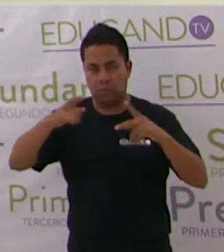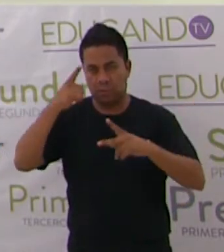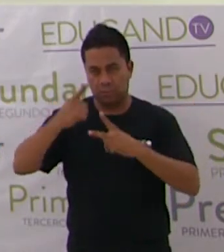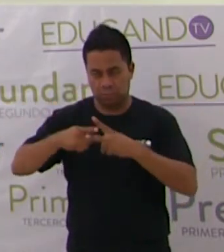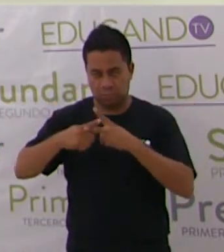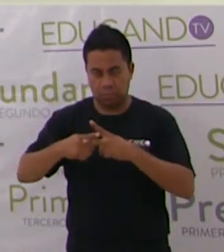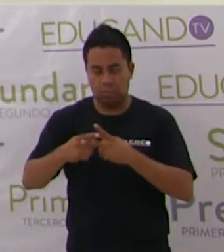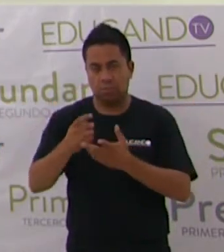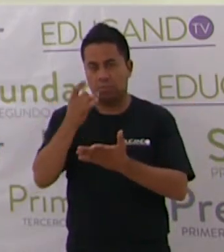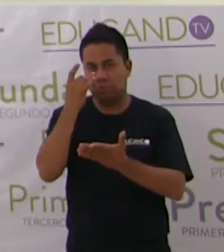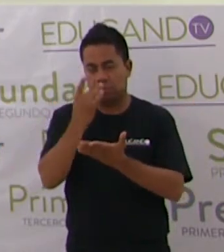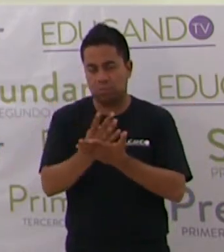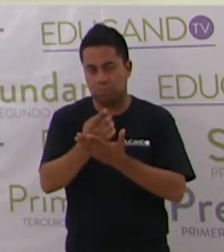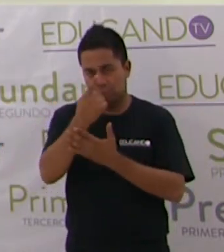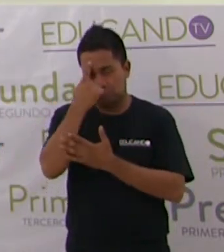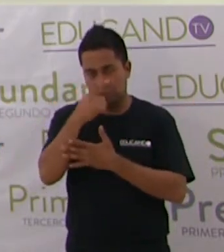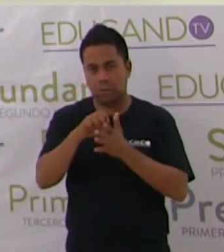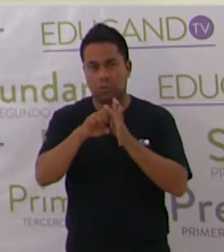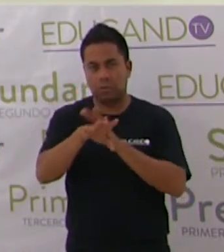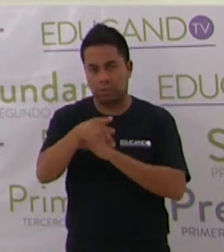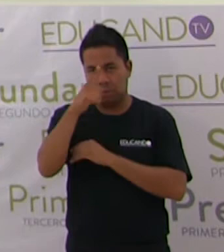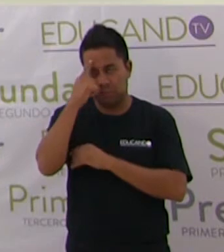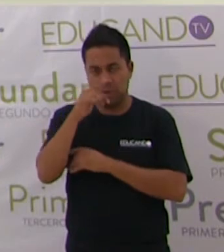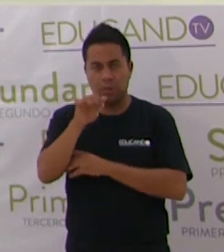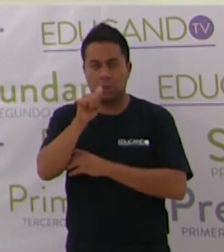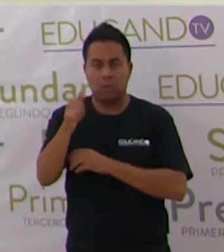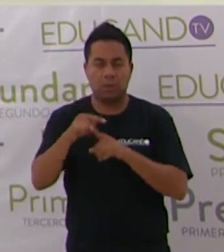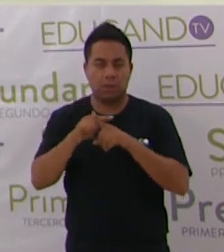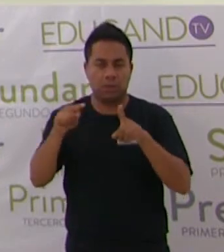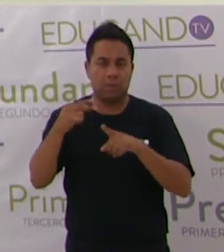nada más que en otra función.